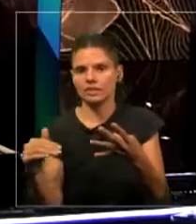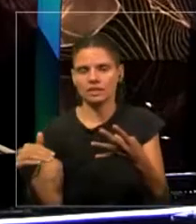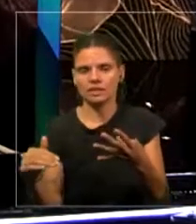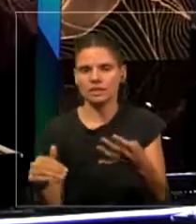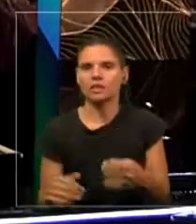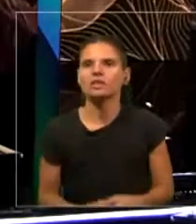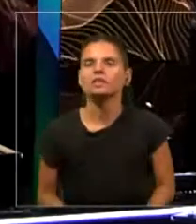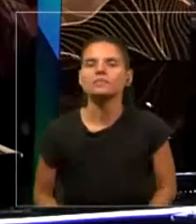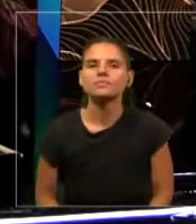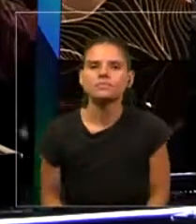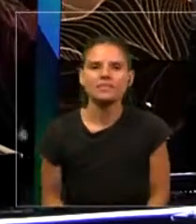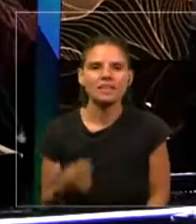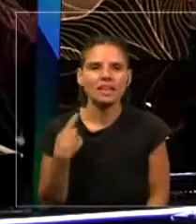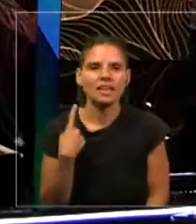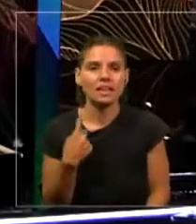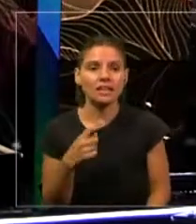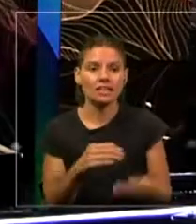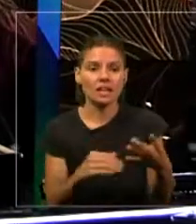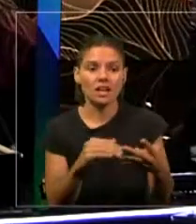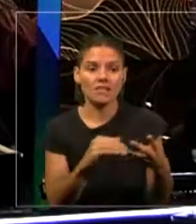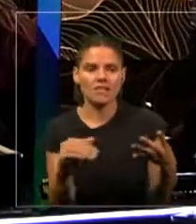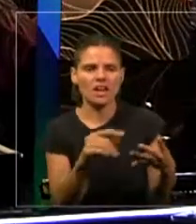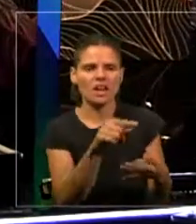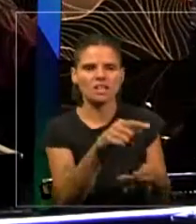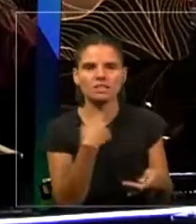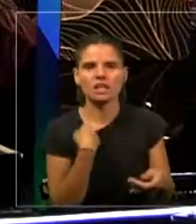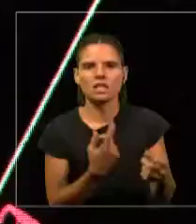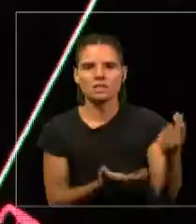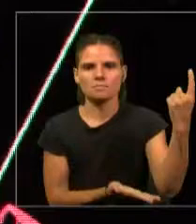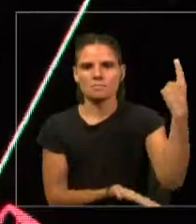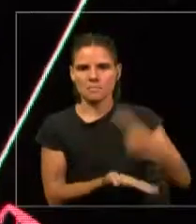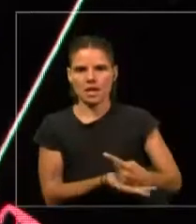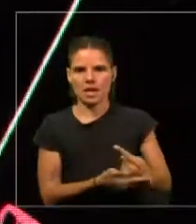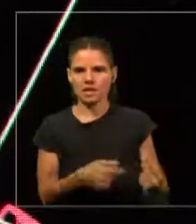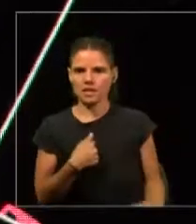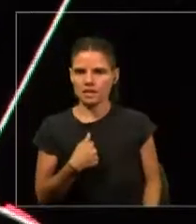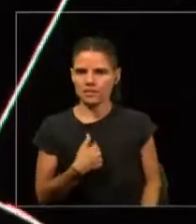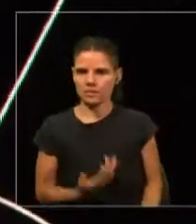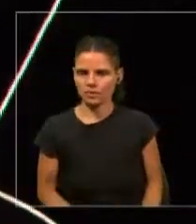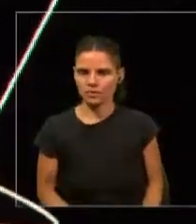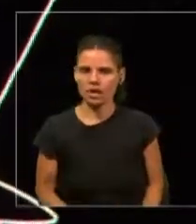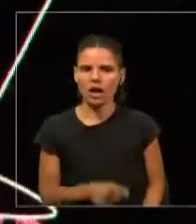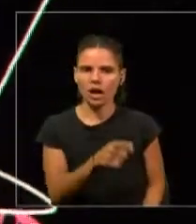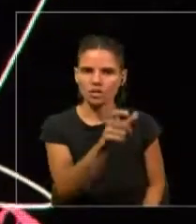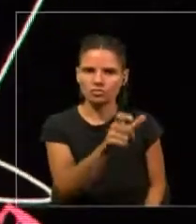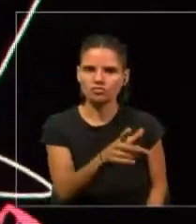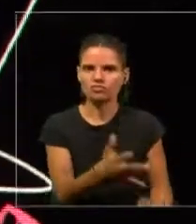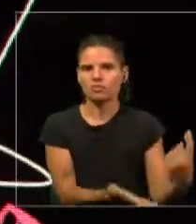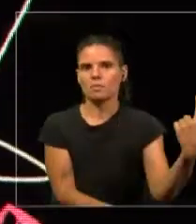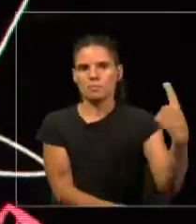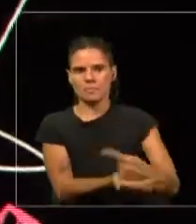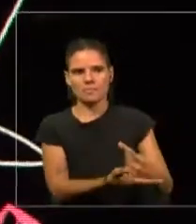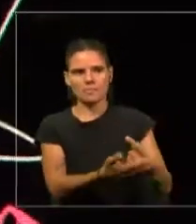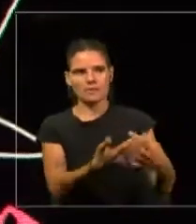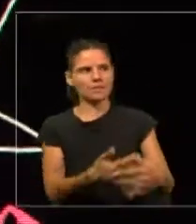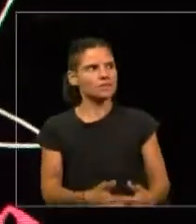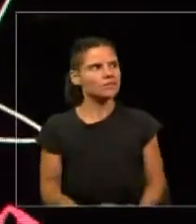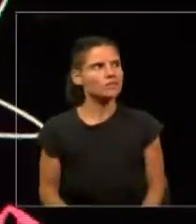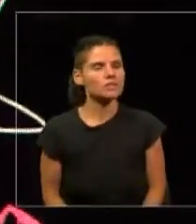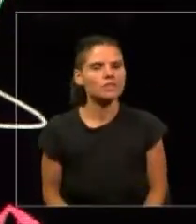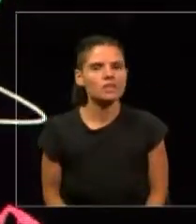el estado imperativo. Ese estado imperativo se aplica en